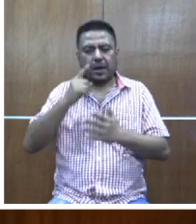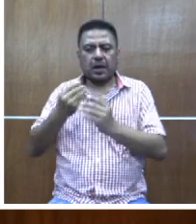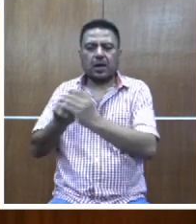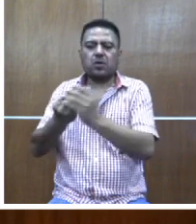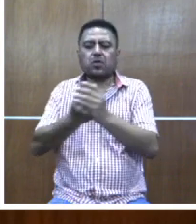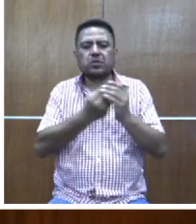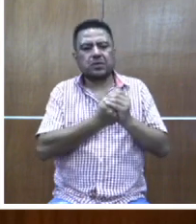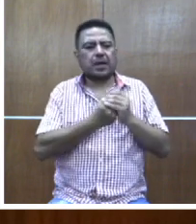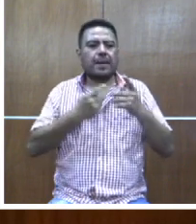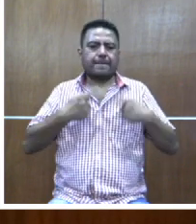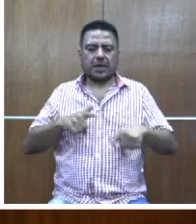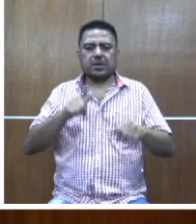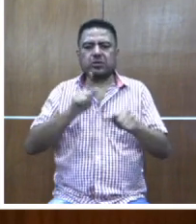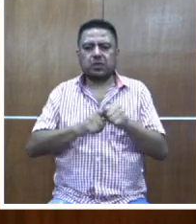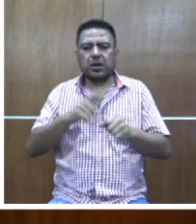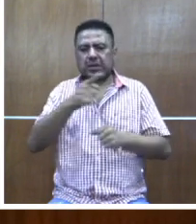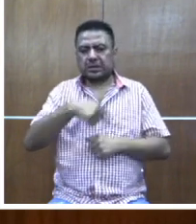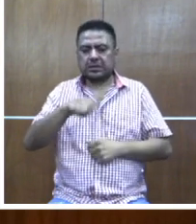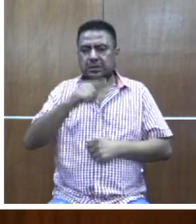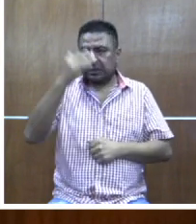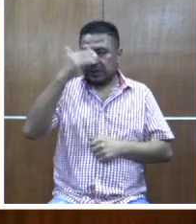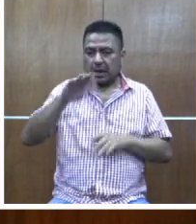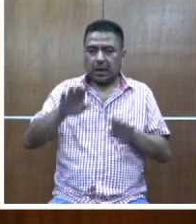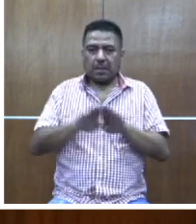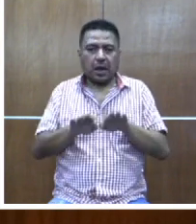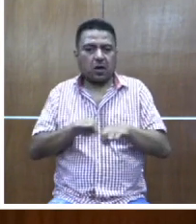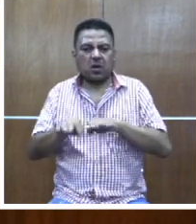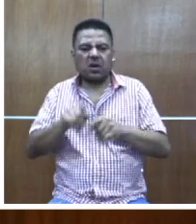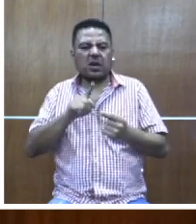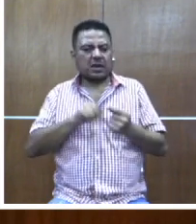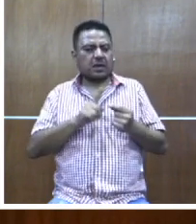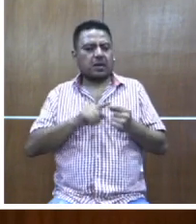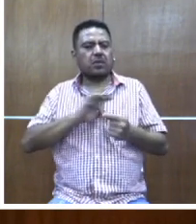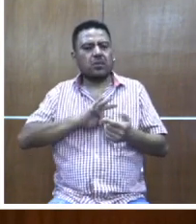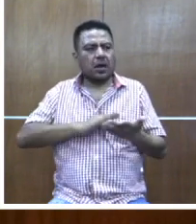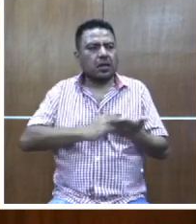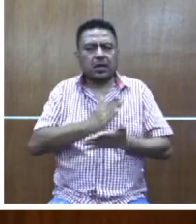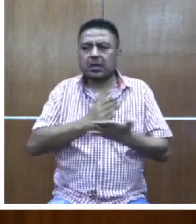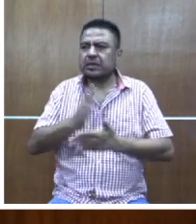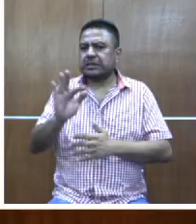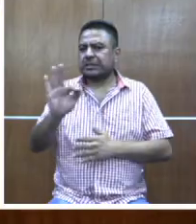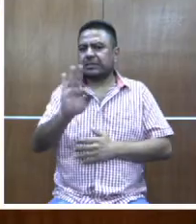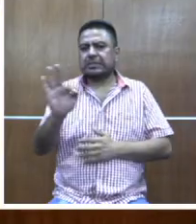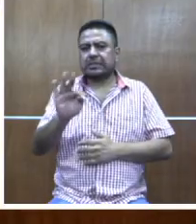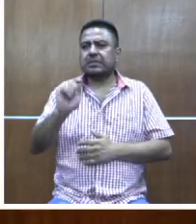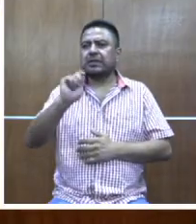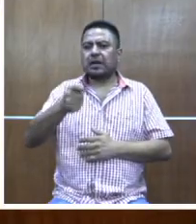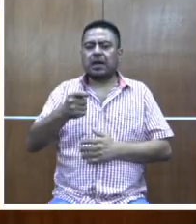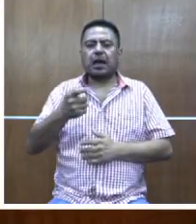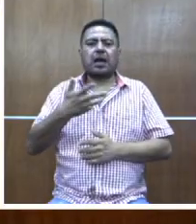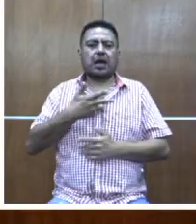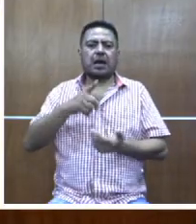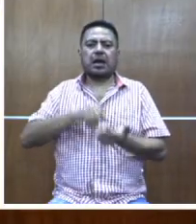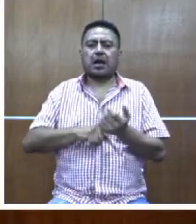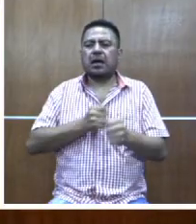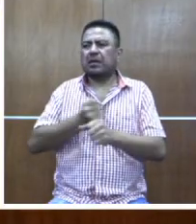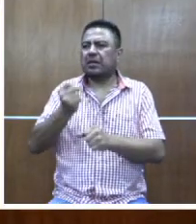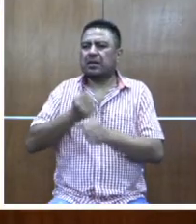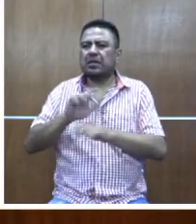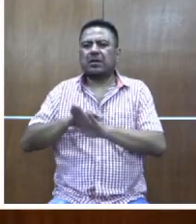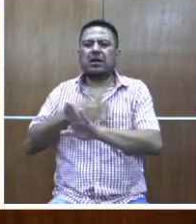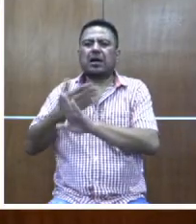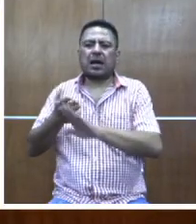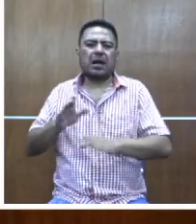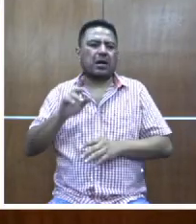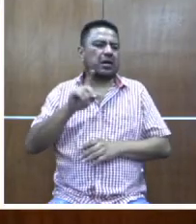al personal, para que sepan cómo actuar y ante quién acudir en caso de presentarse un evento de violencia sexual en